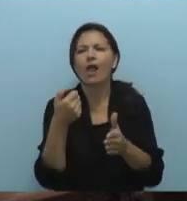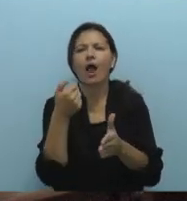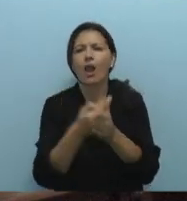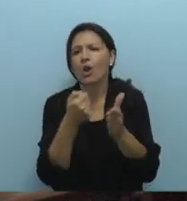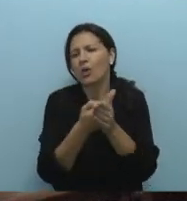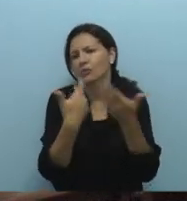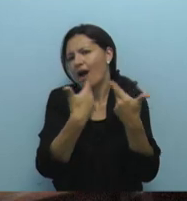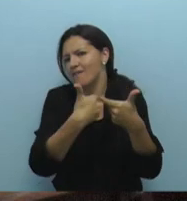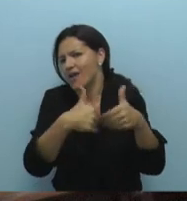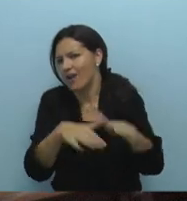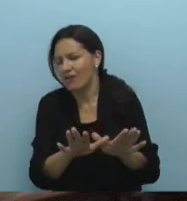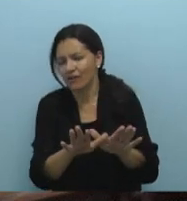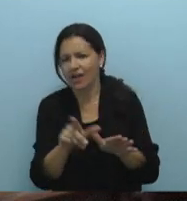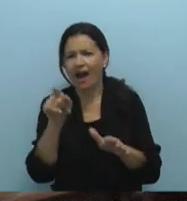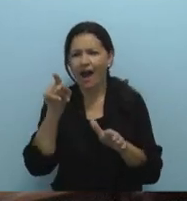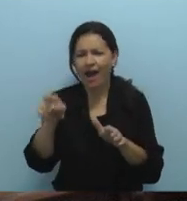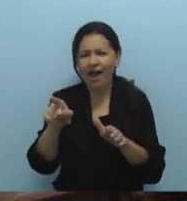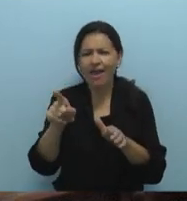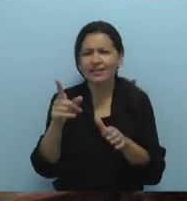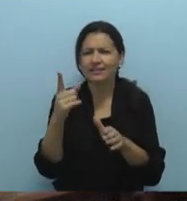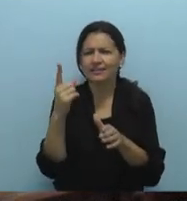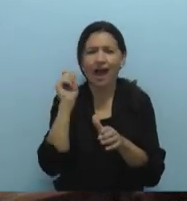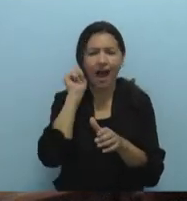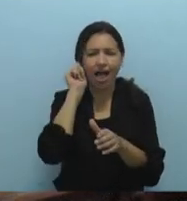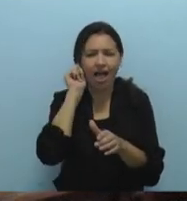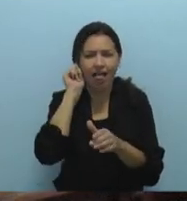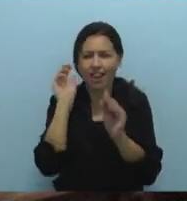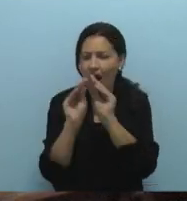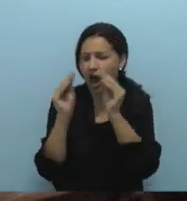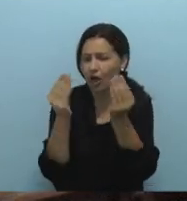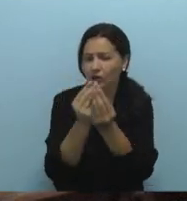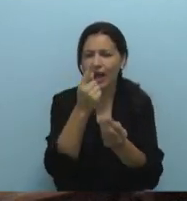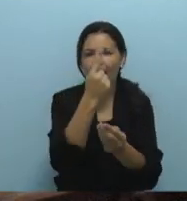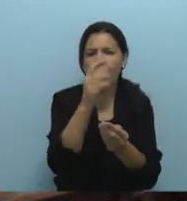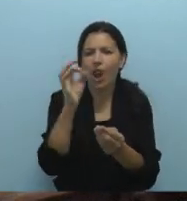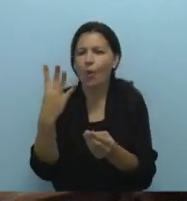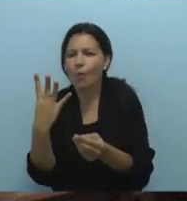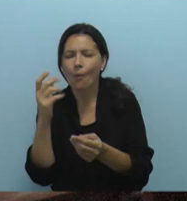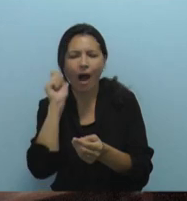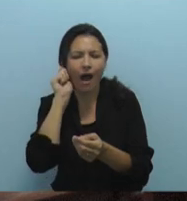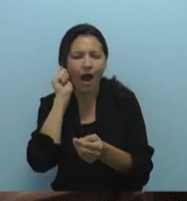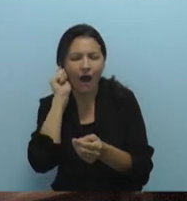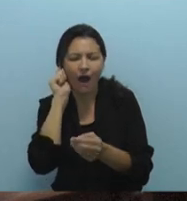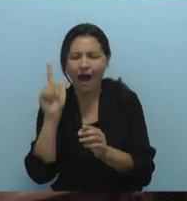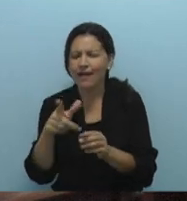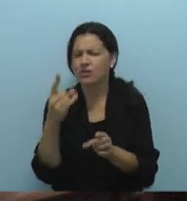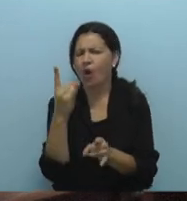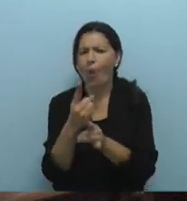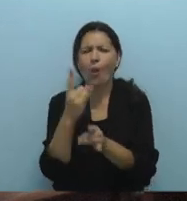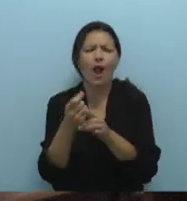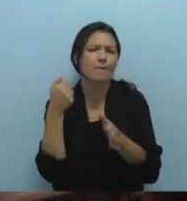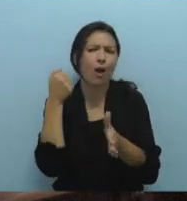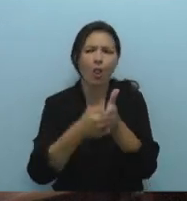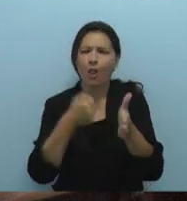sus 104 años de vida abandonó la lucha por la memoria, la verdad, la justicia. En abril del